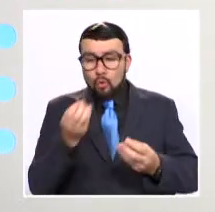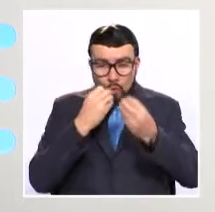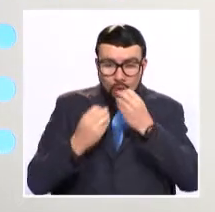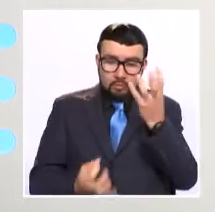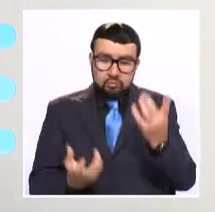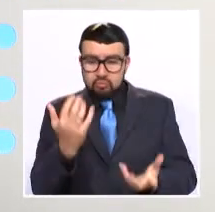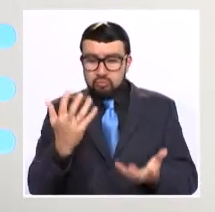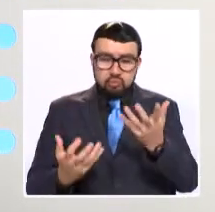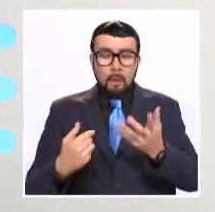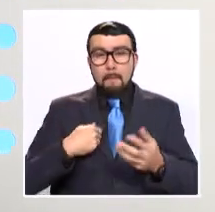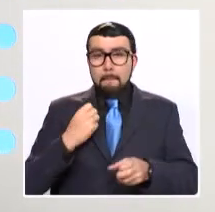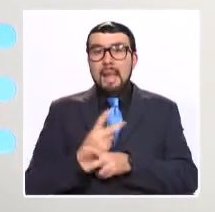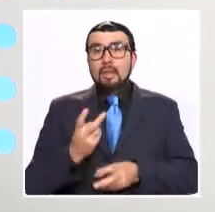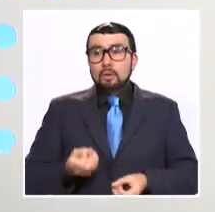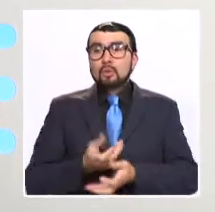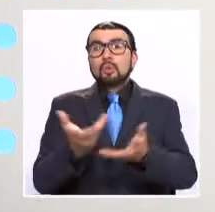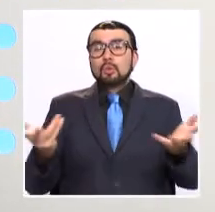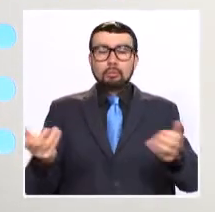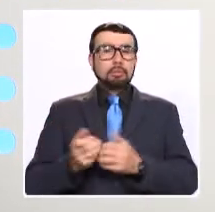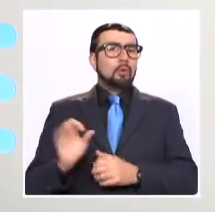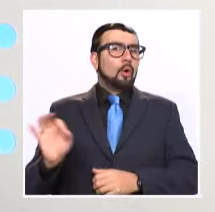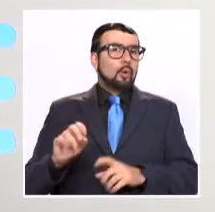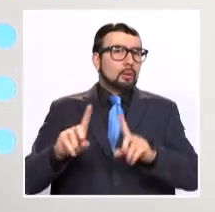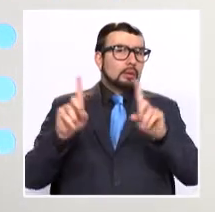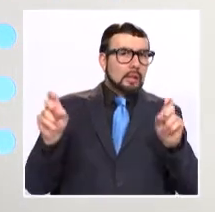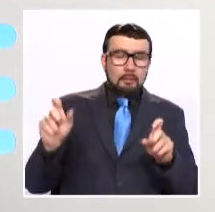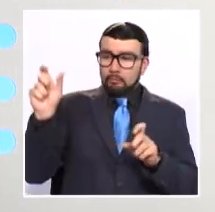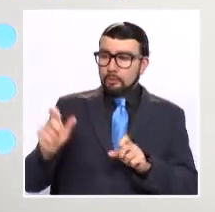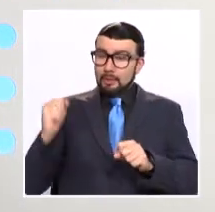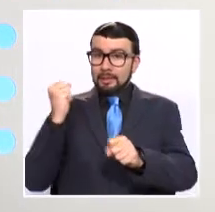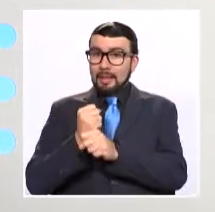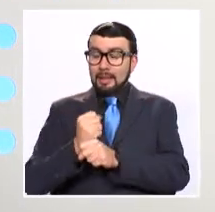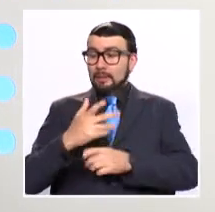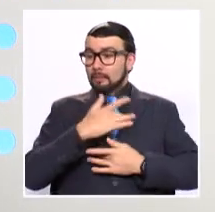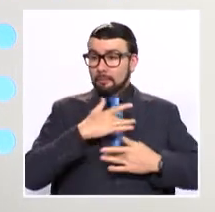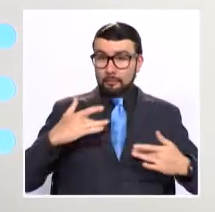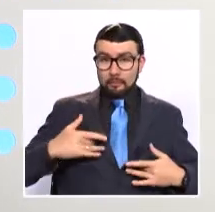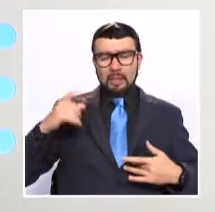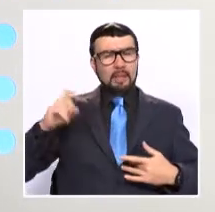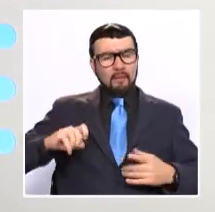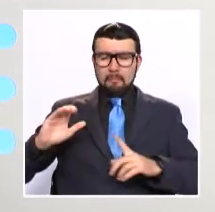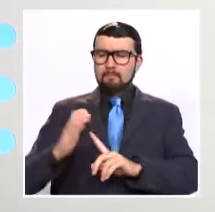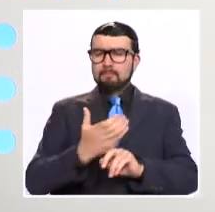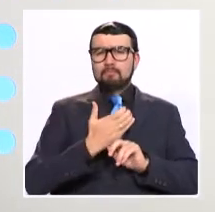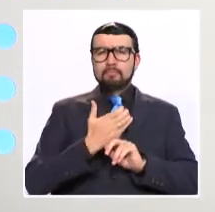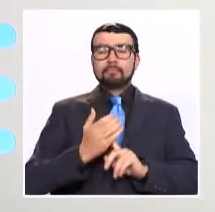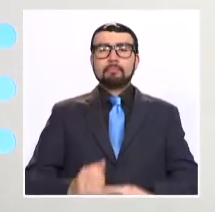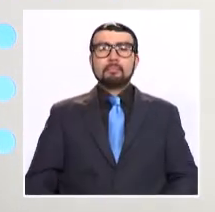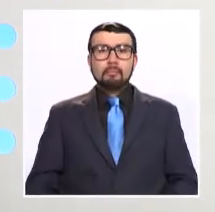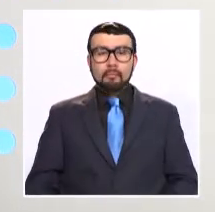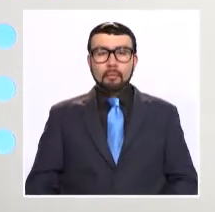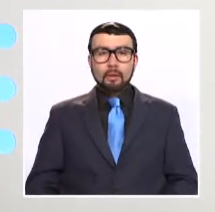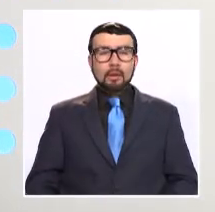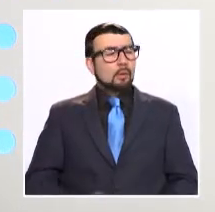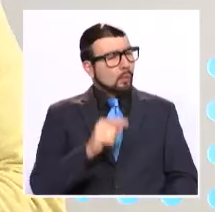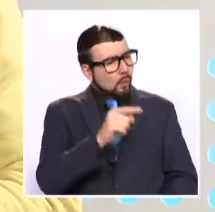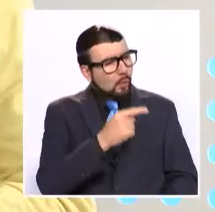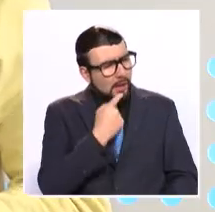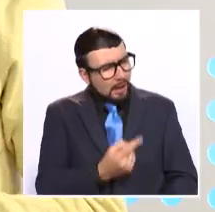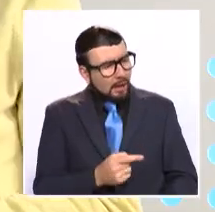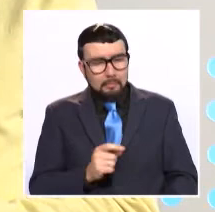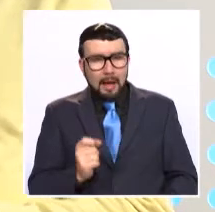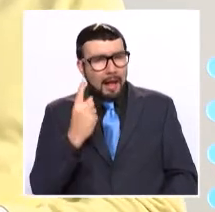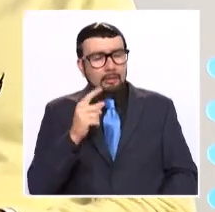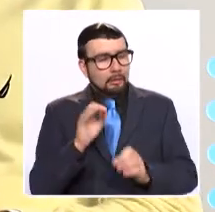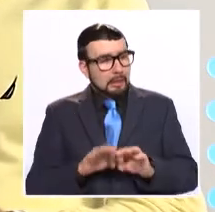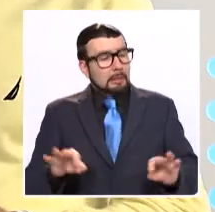tengo un riesgo, o el tema del trabajador de la salud, que también debe estar protegido. Usted decía algo muy